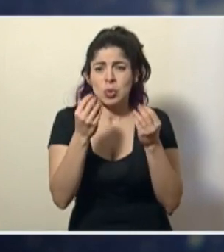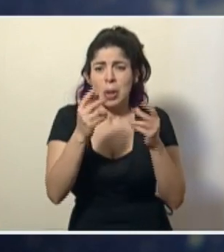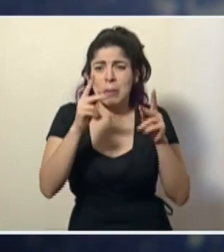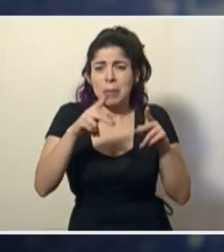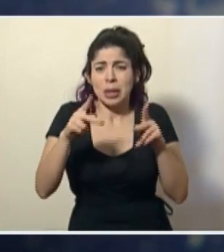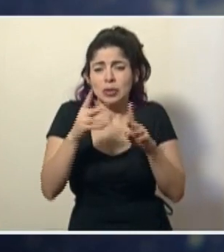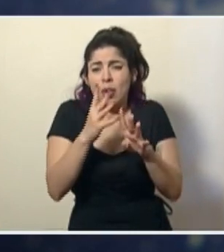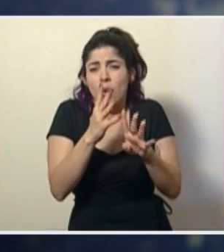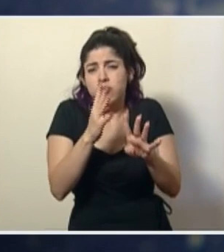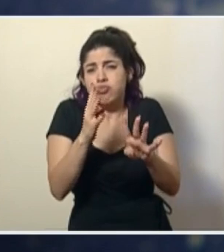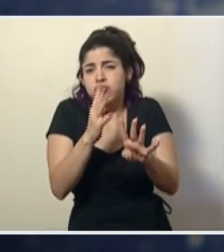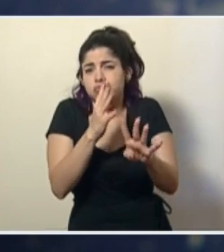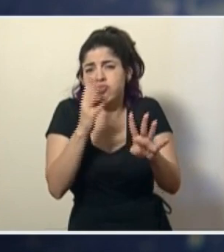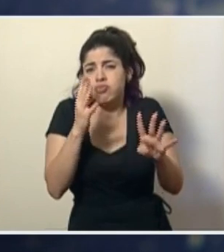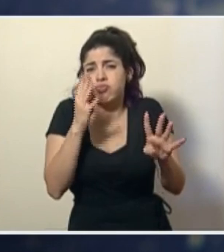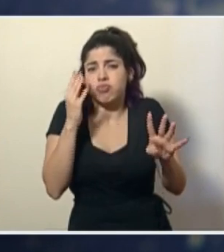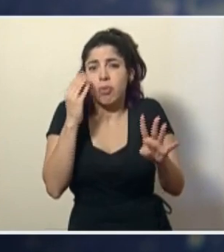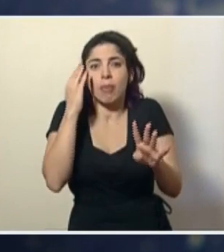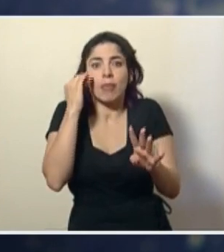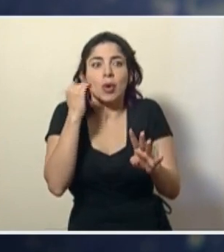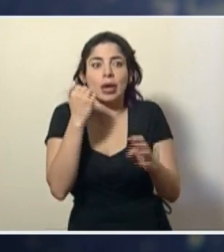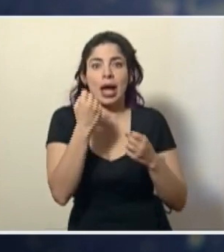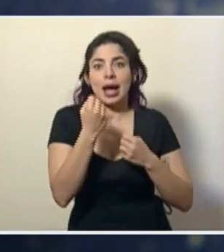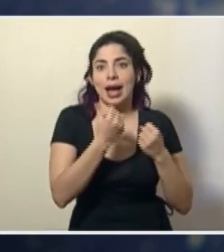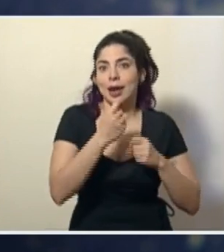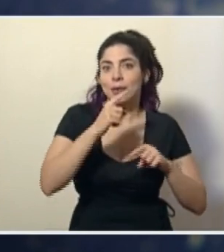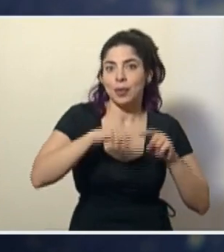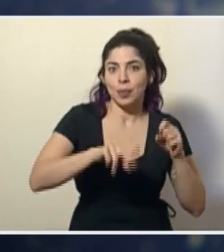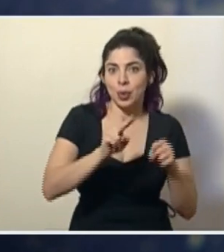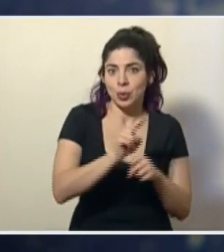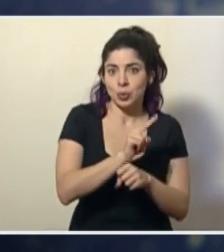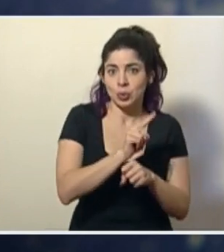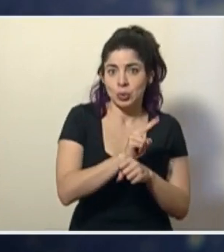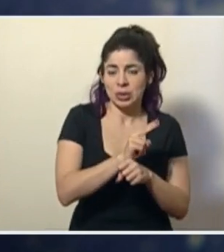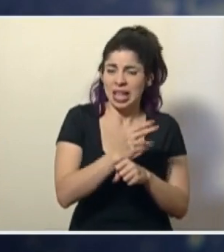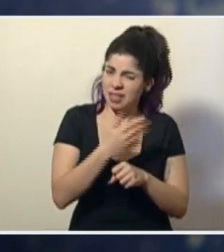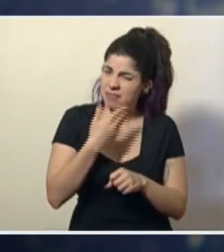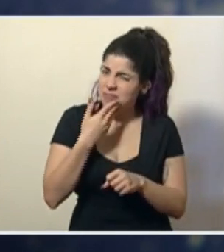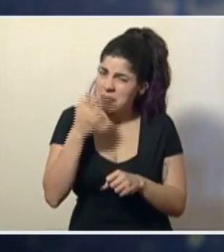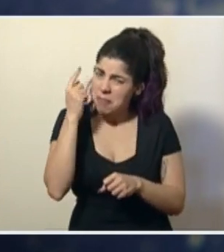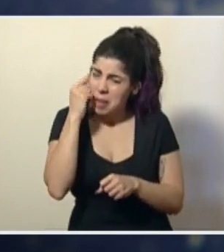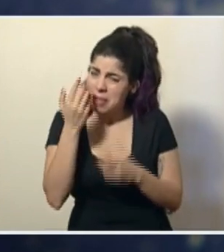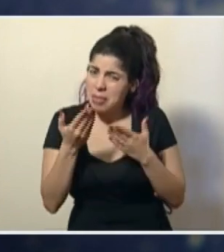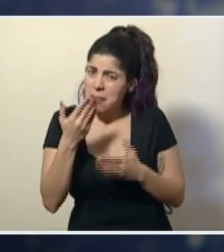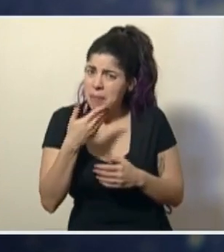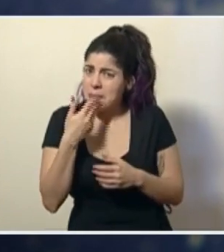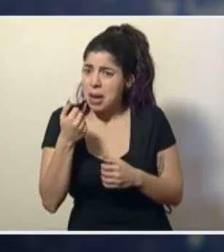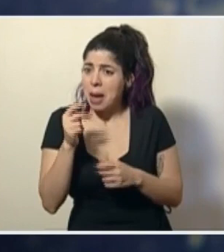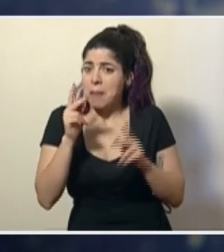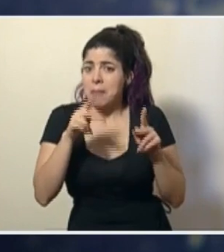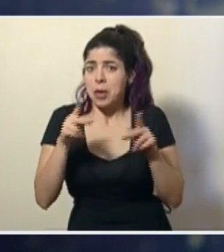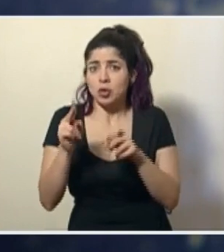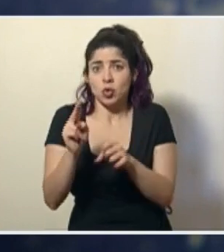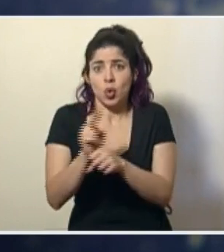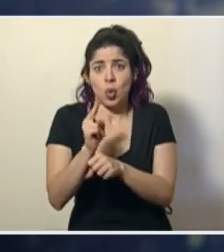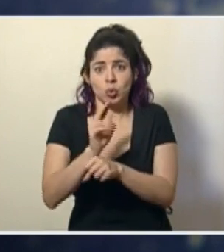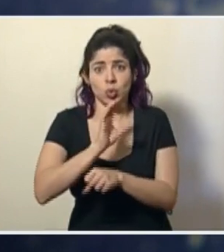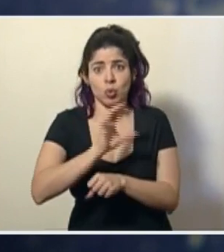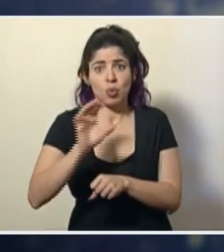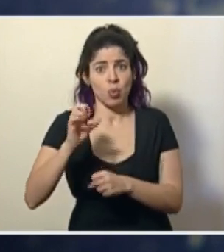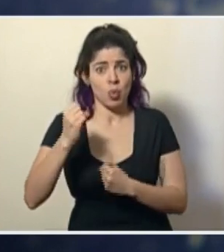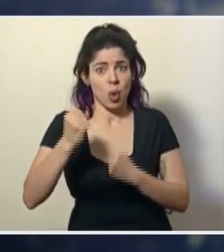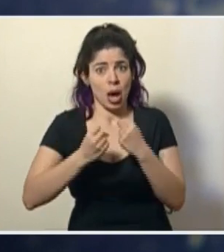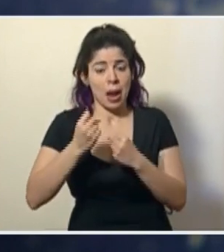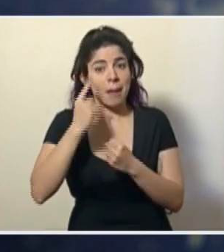personas hacen fila debido a que no pueden usar el vehículo. ¿No sería más conveniente que la gente se traslade en su